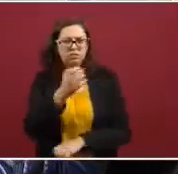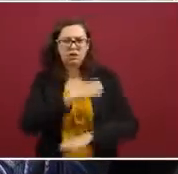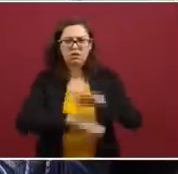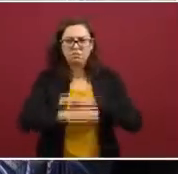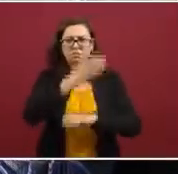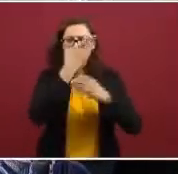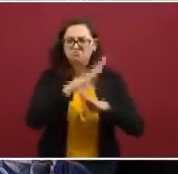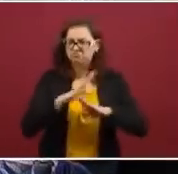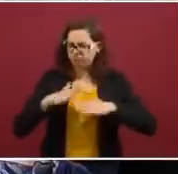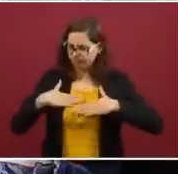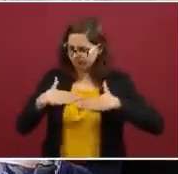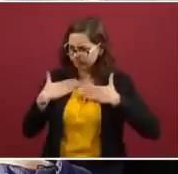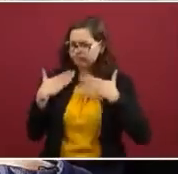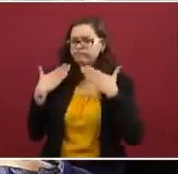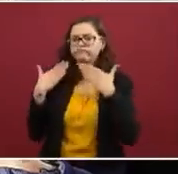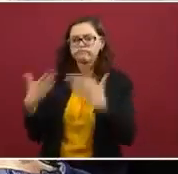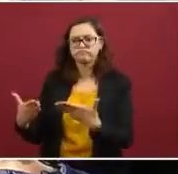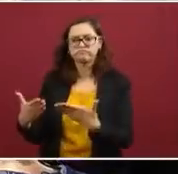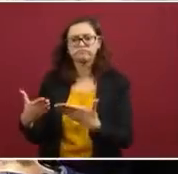Es por eso